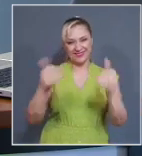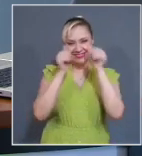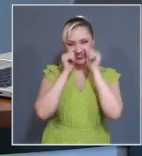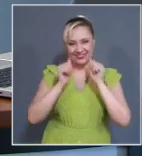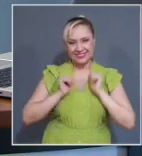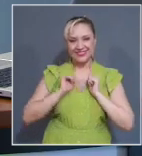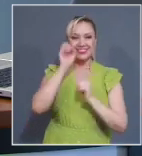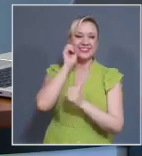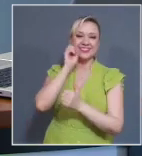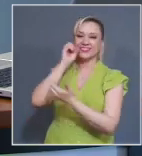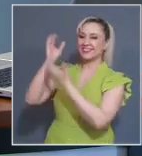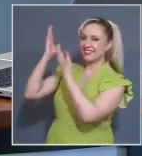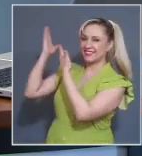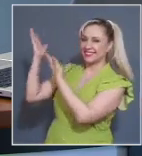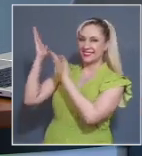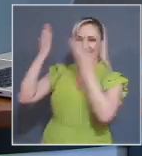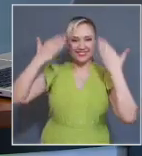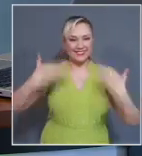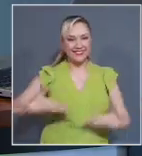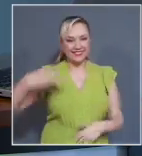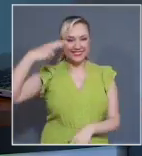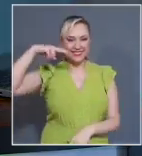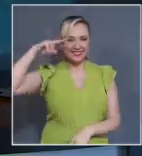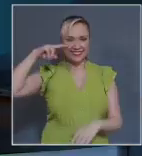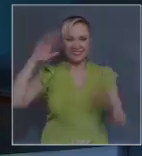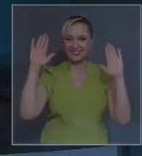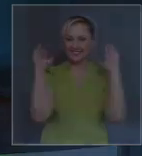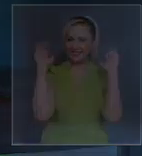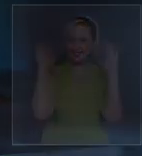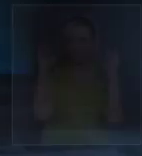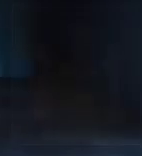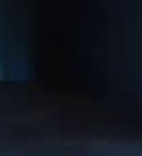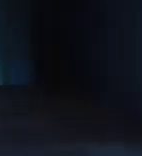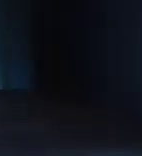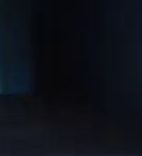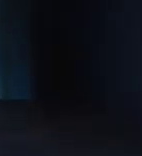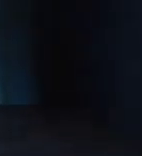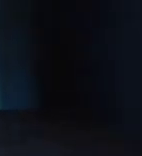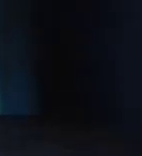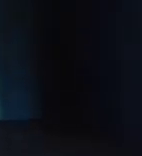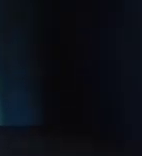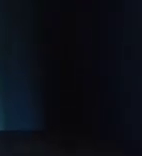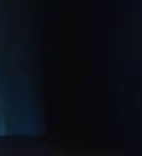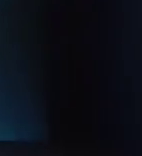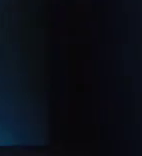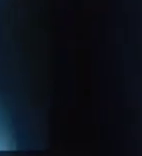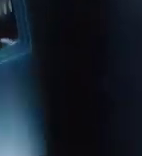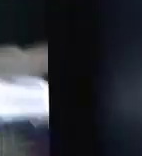González. Pásela muy bien. Hasta pronto.